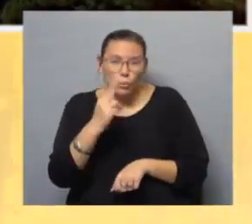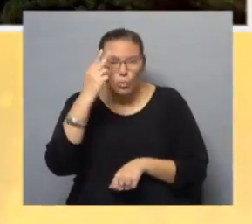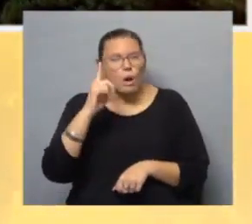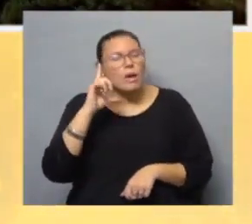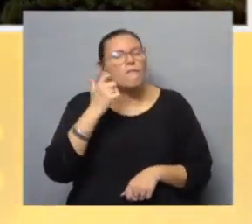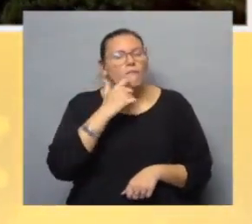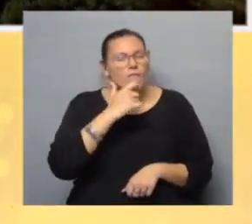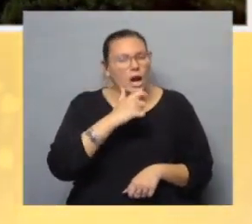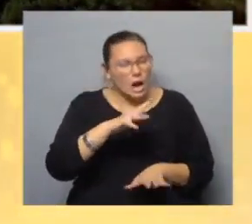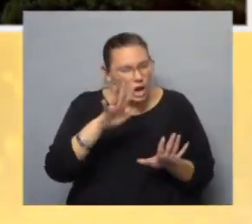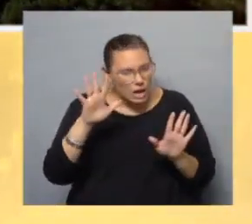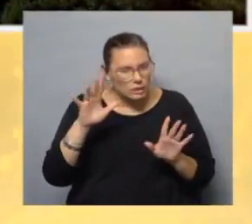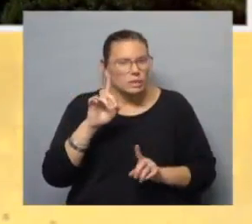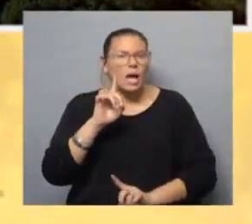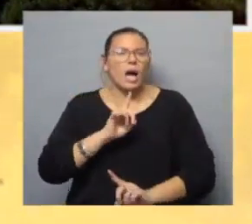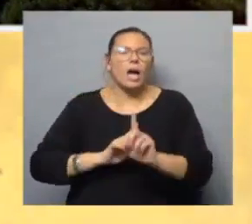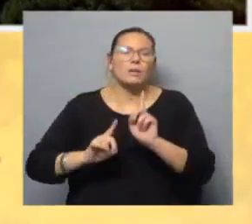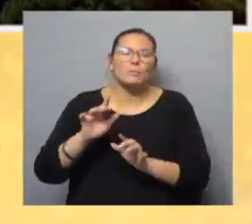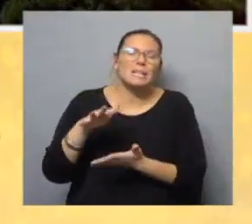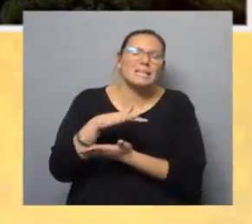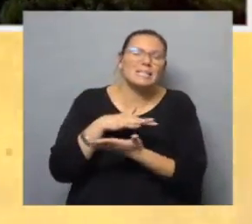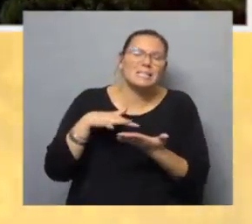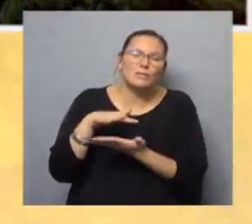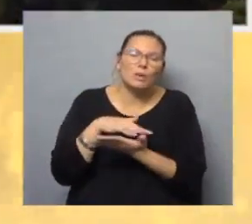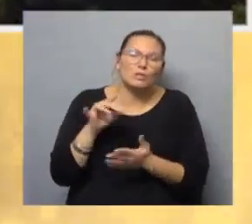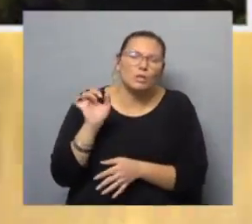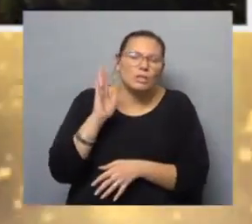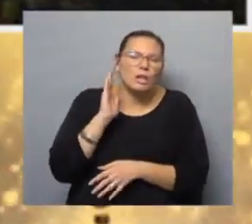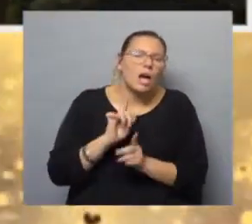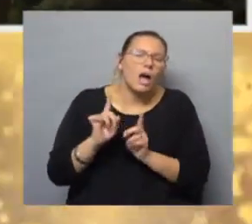lejos, salvo alguna situación muy puntual